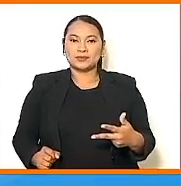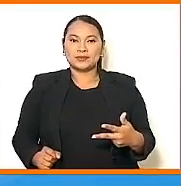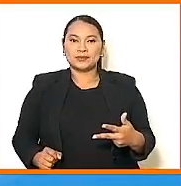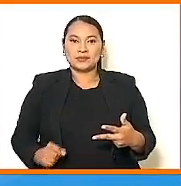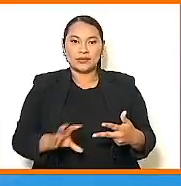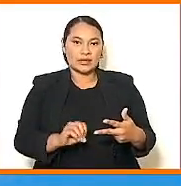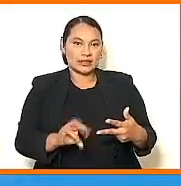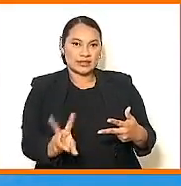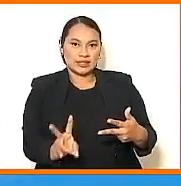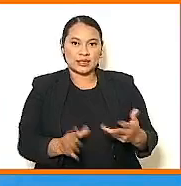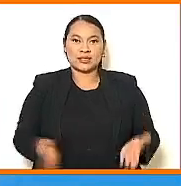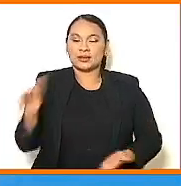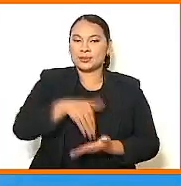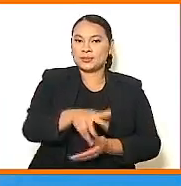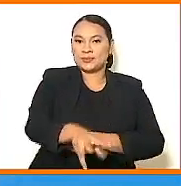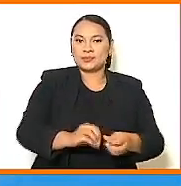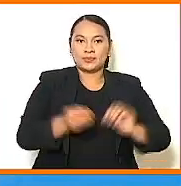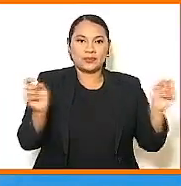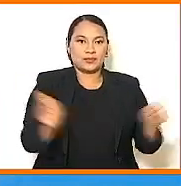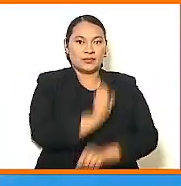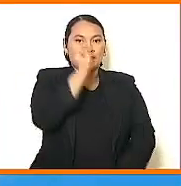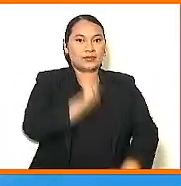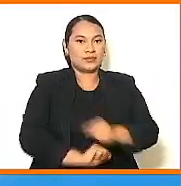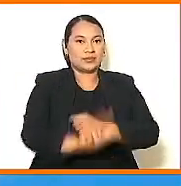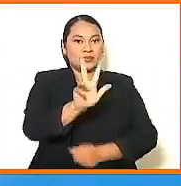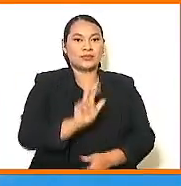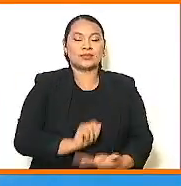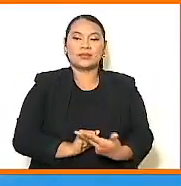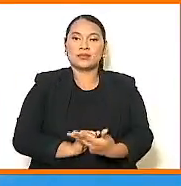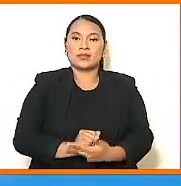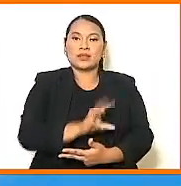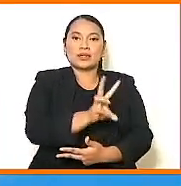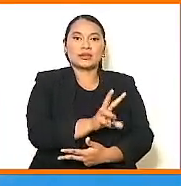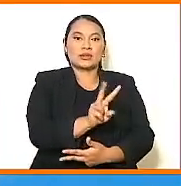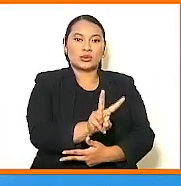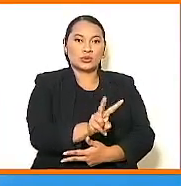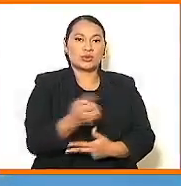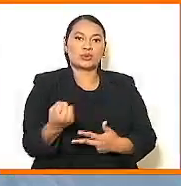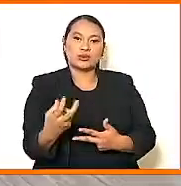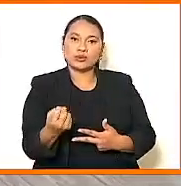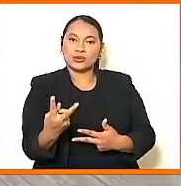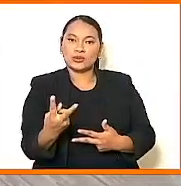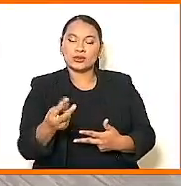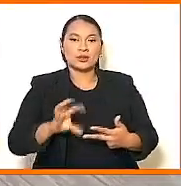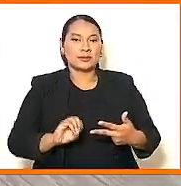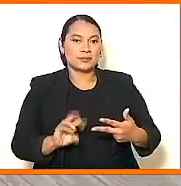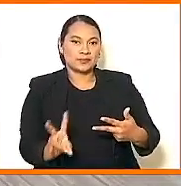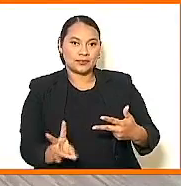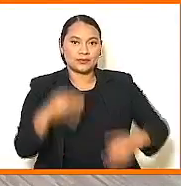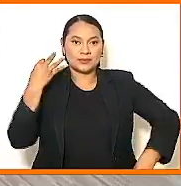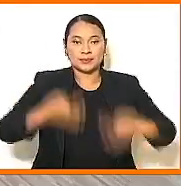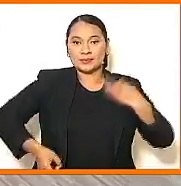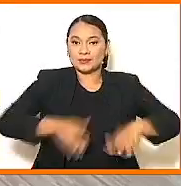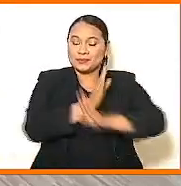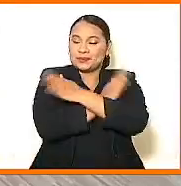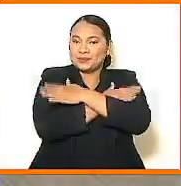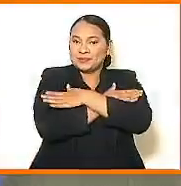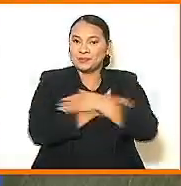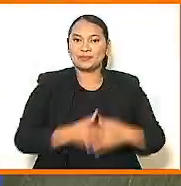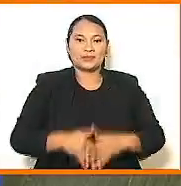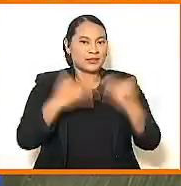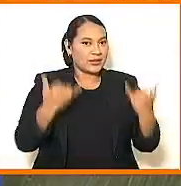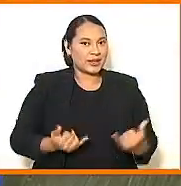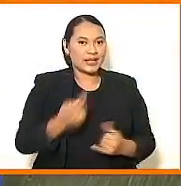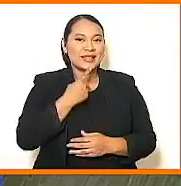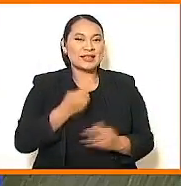el 07. Los 3 números ganadores para Pega 3 son 62, 12 y 07. Muchas felicidades. Ahora,